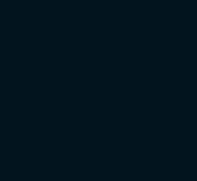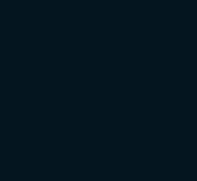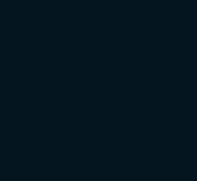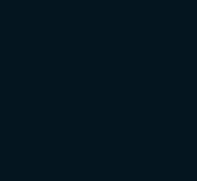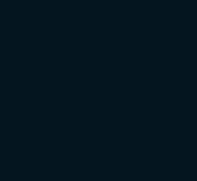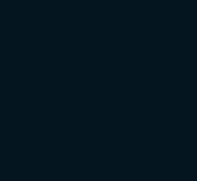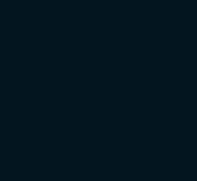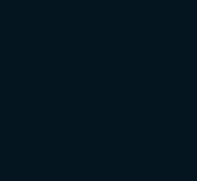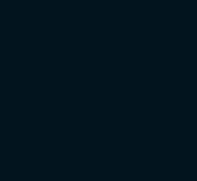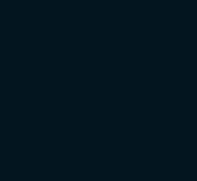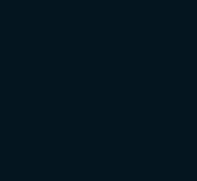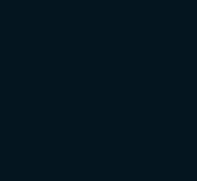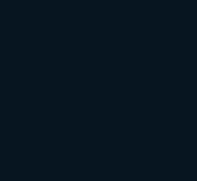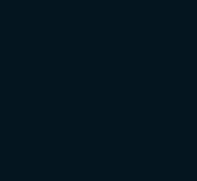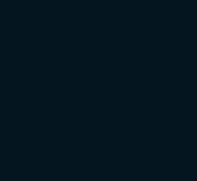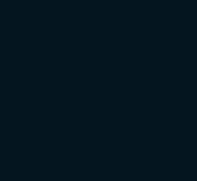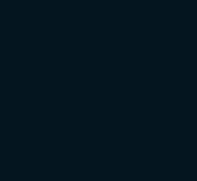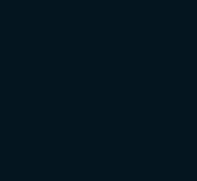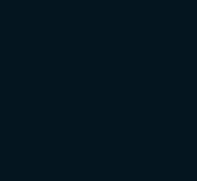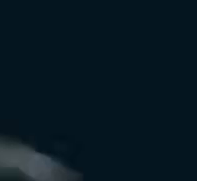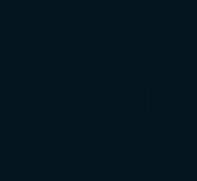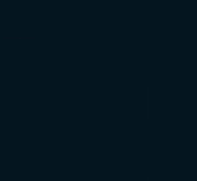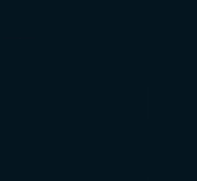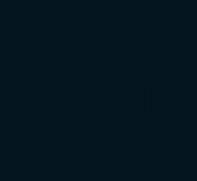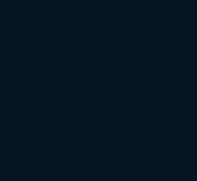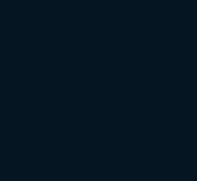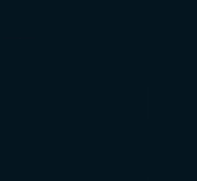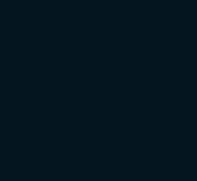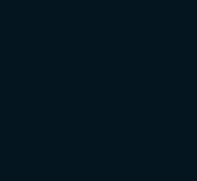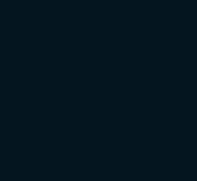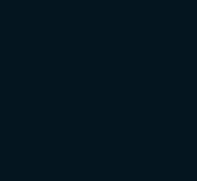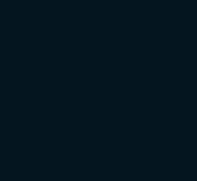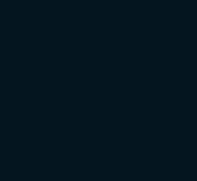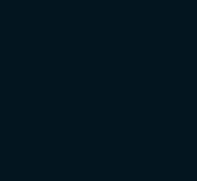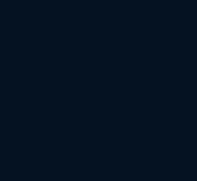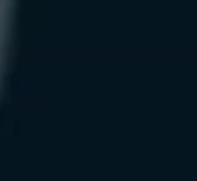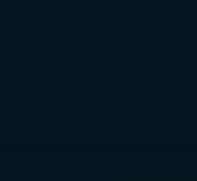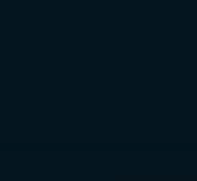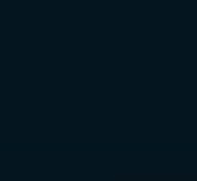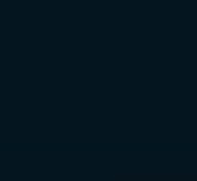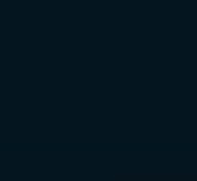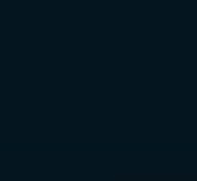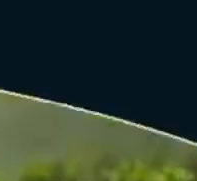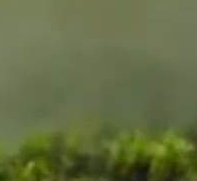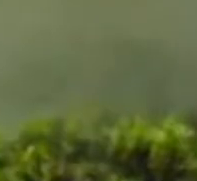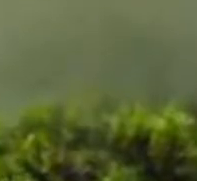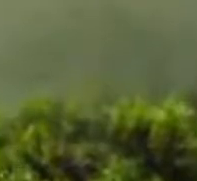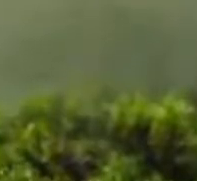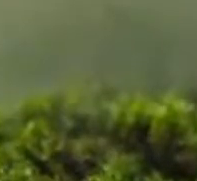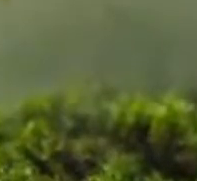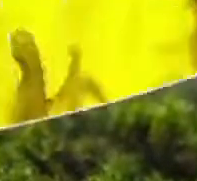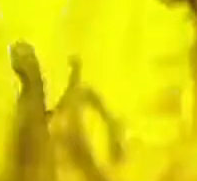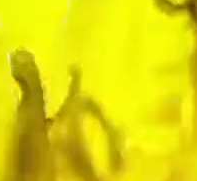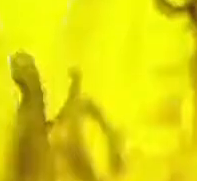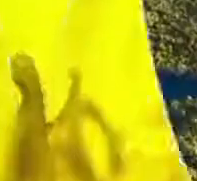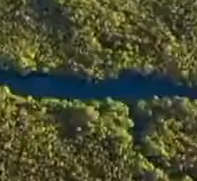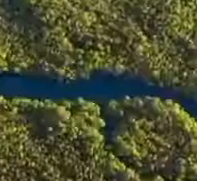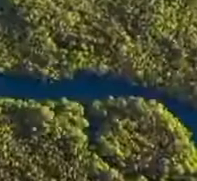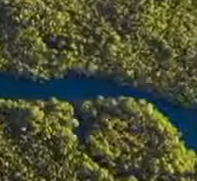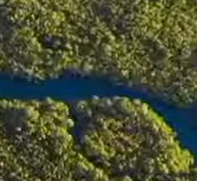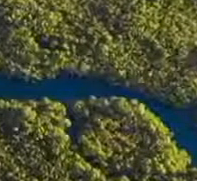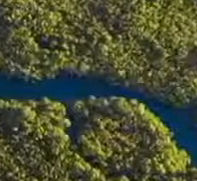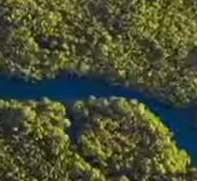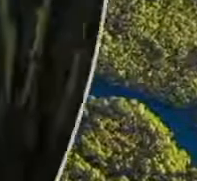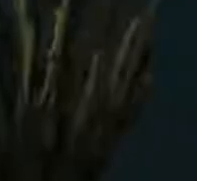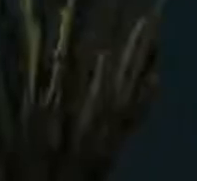Concurso Nacional de Fotografía de Naturaleza Mosaico Natura México regresa en esta sexta edición. Sube tus fotos y videos de los